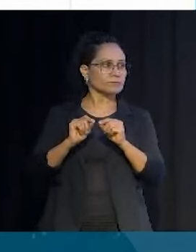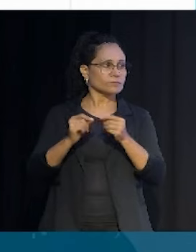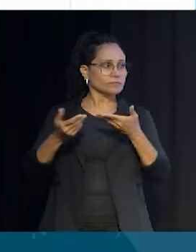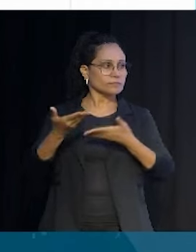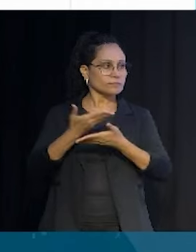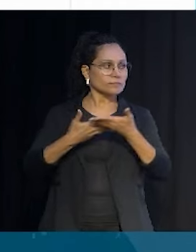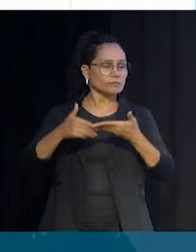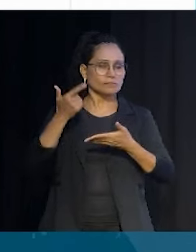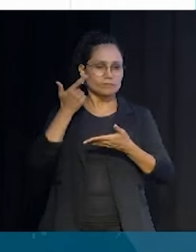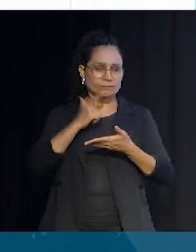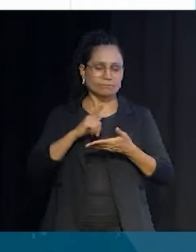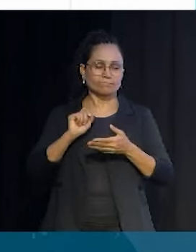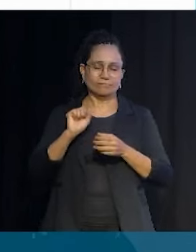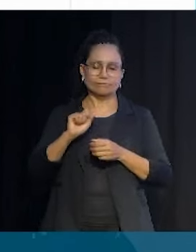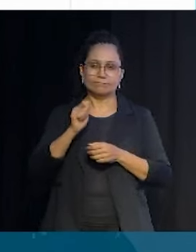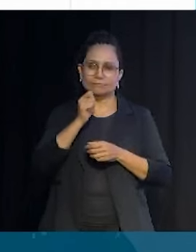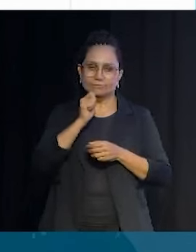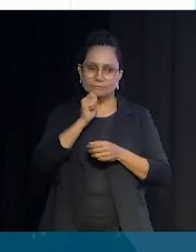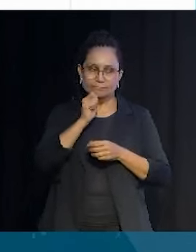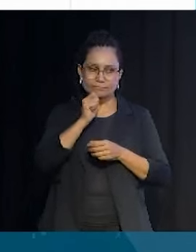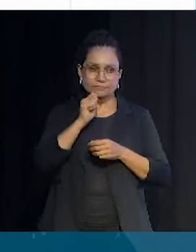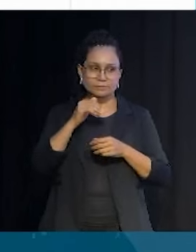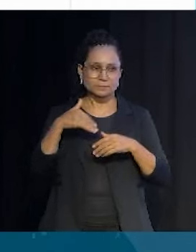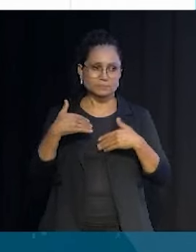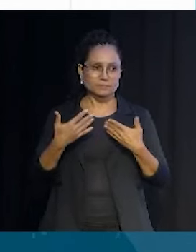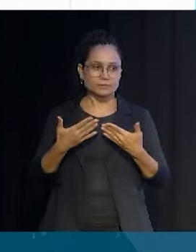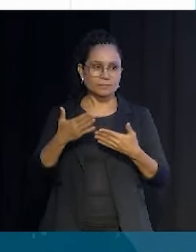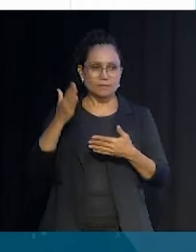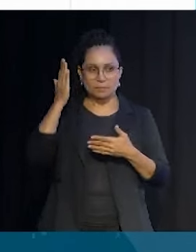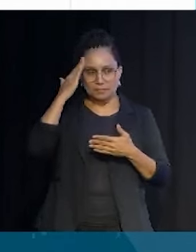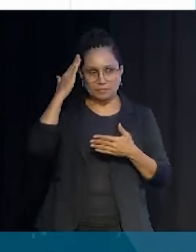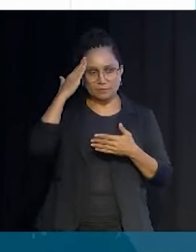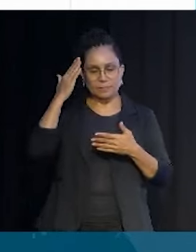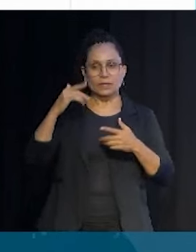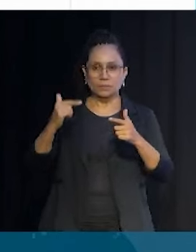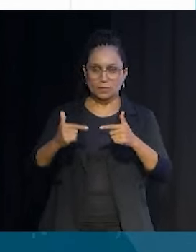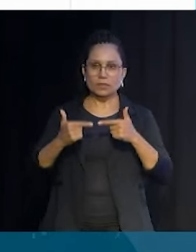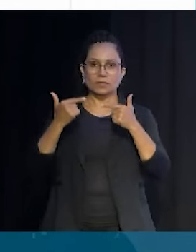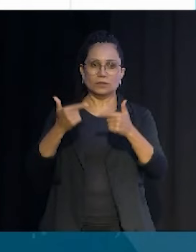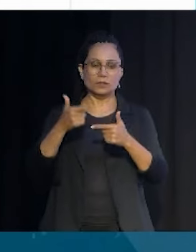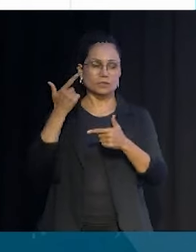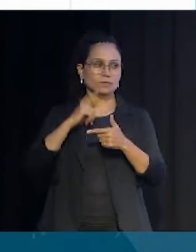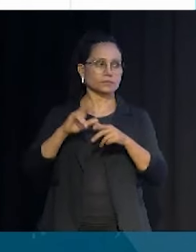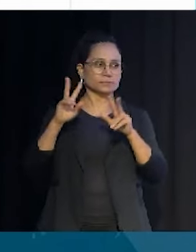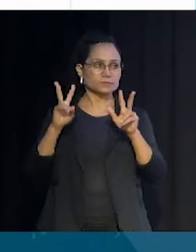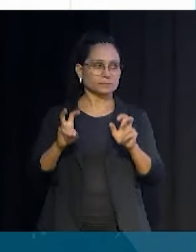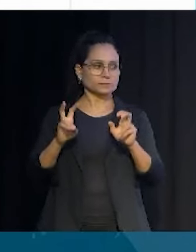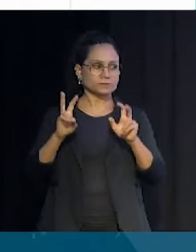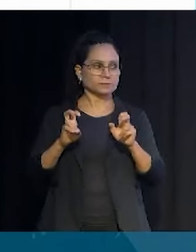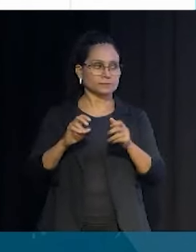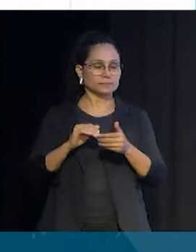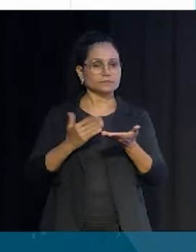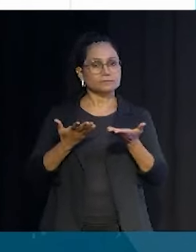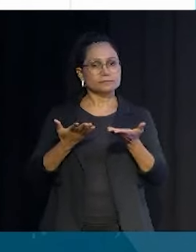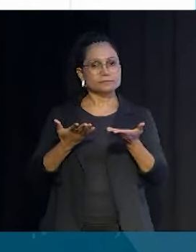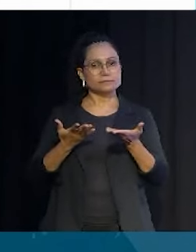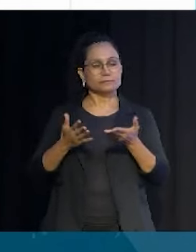Yo lo que hice en el primer año fue eso. Presidente, tú sabes cuánto luchamos por mejorar esta